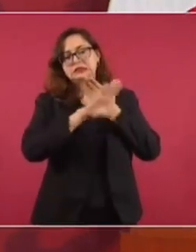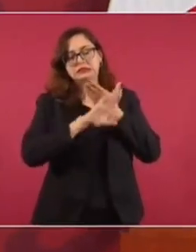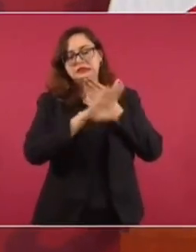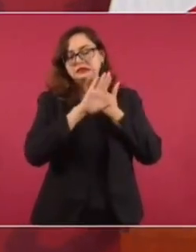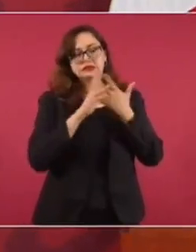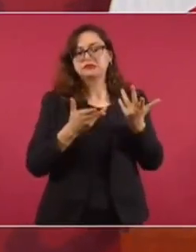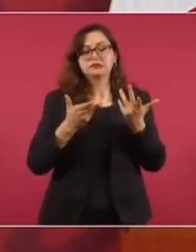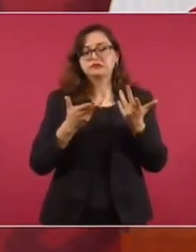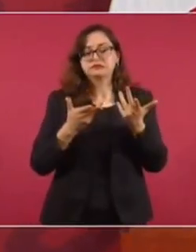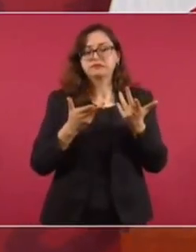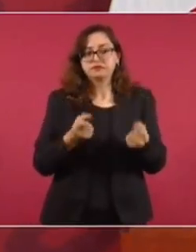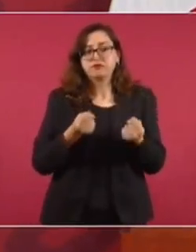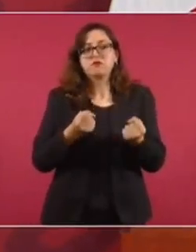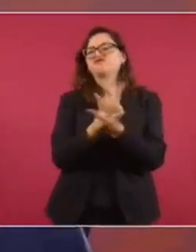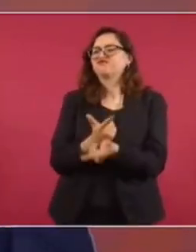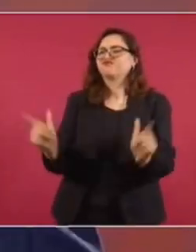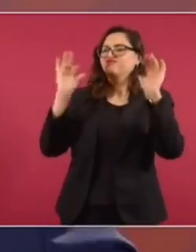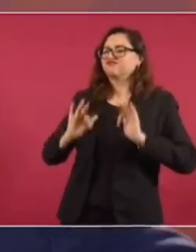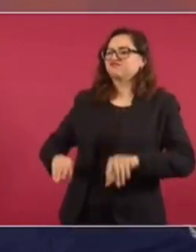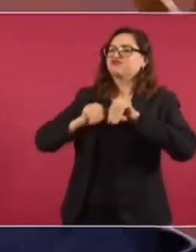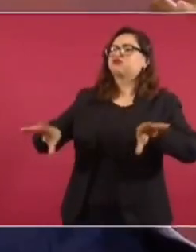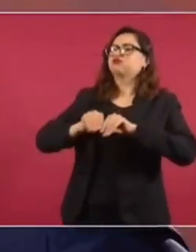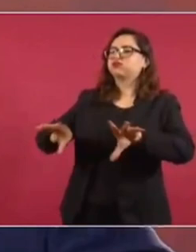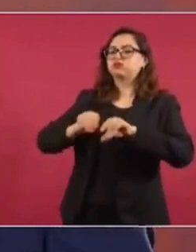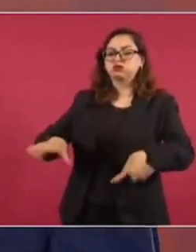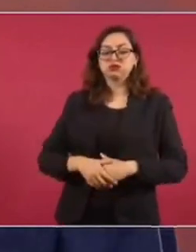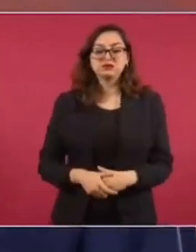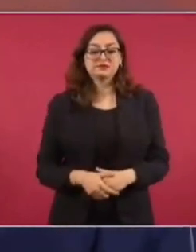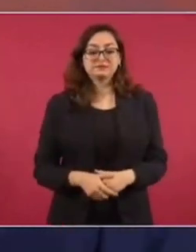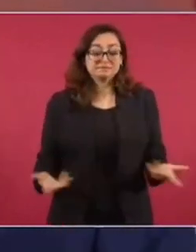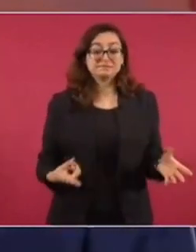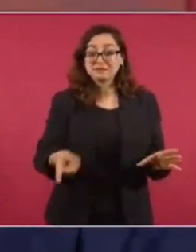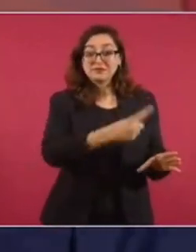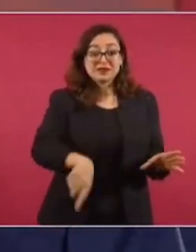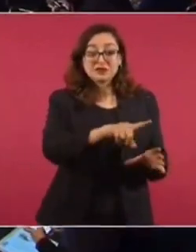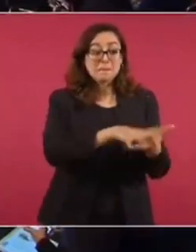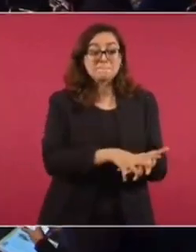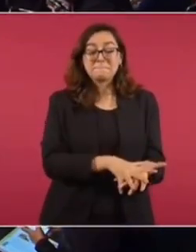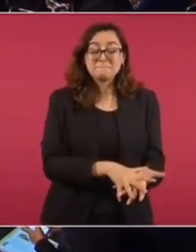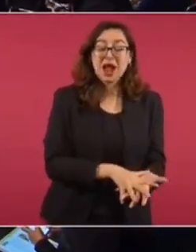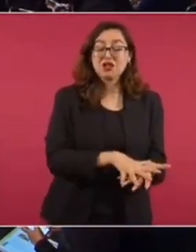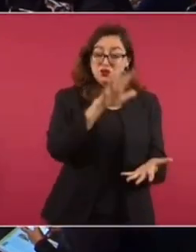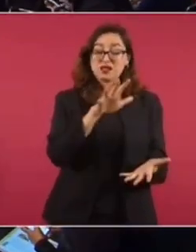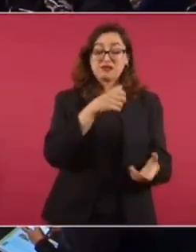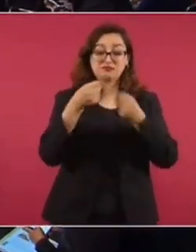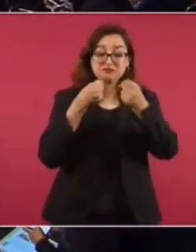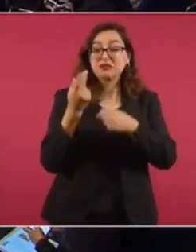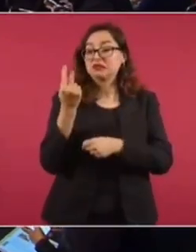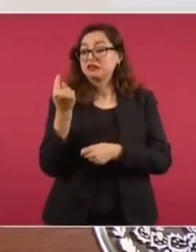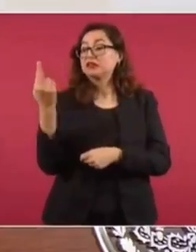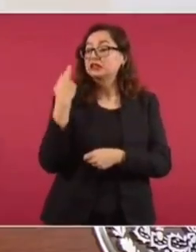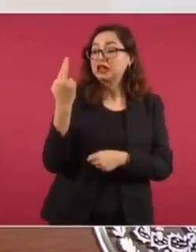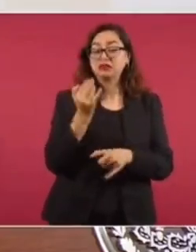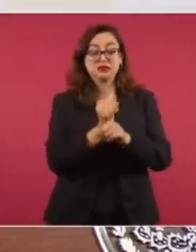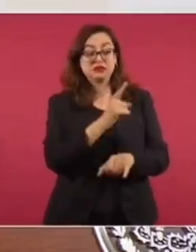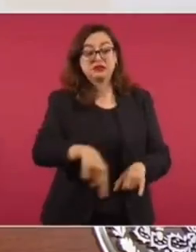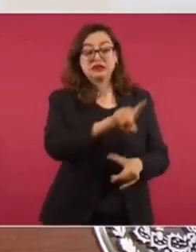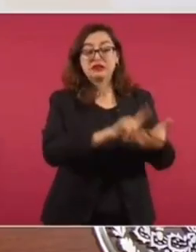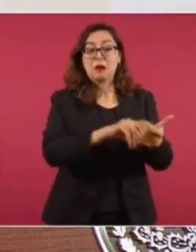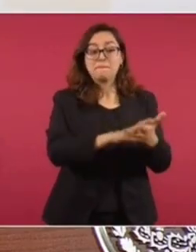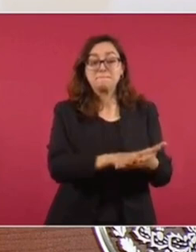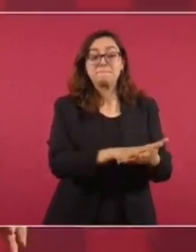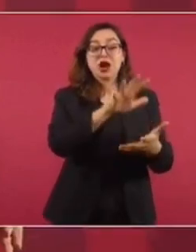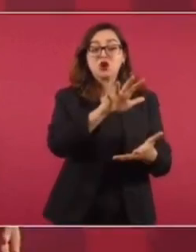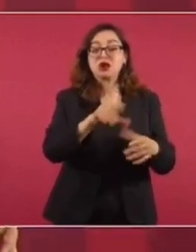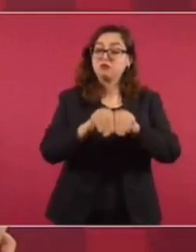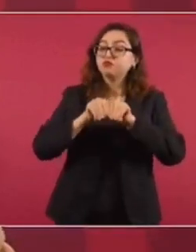reacción conservadora. Por sí, manejan la mayoría de los medios de información. Tienen